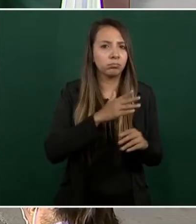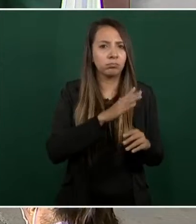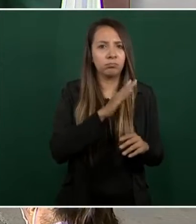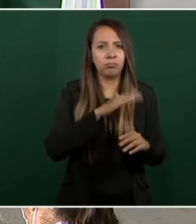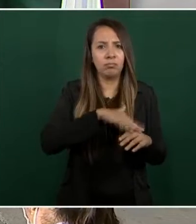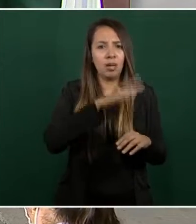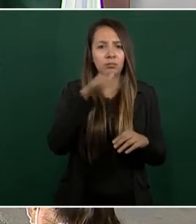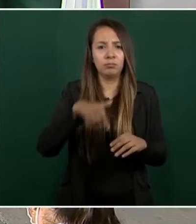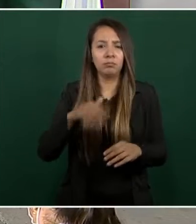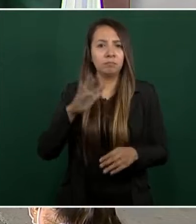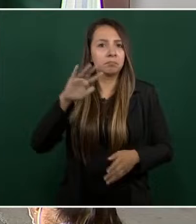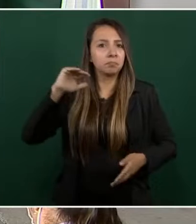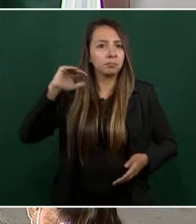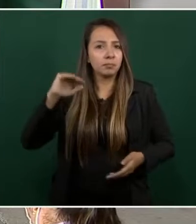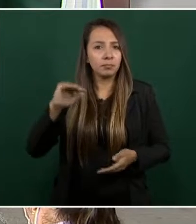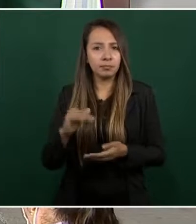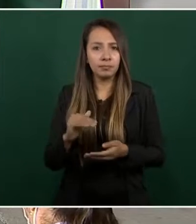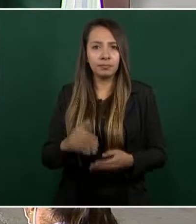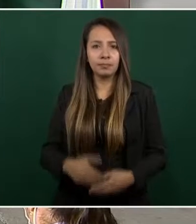Adelante.